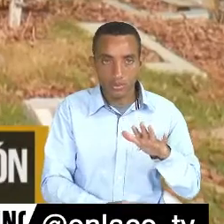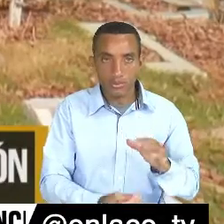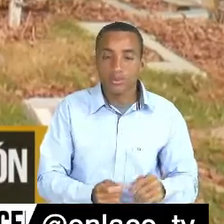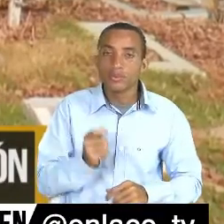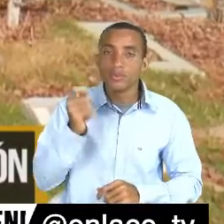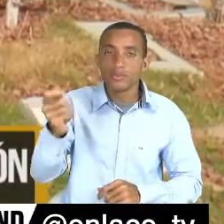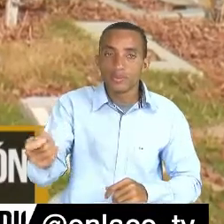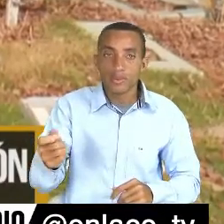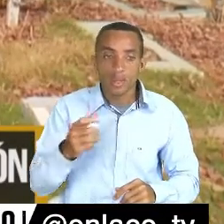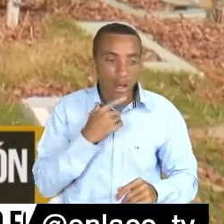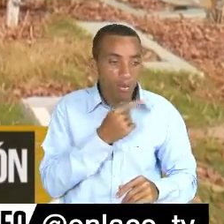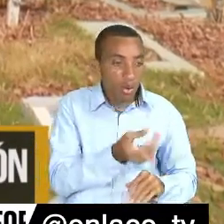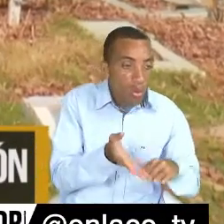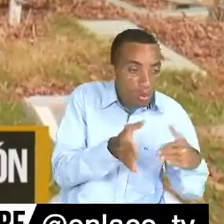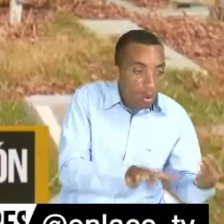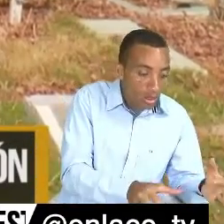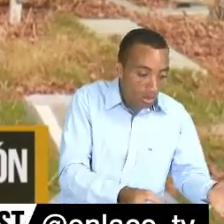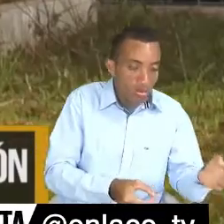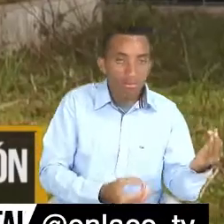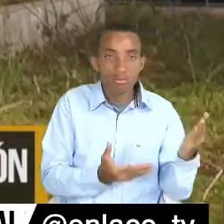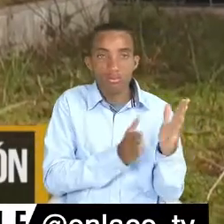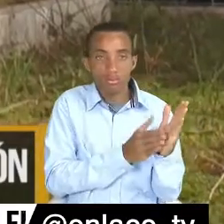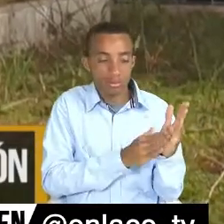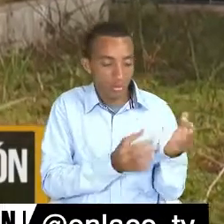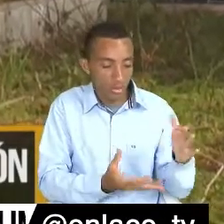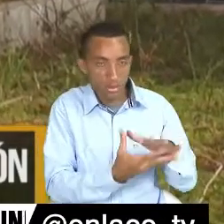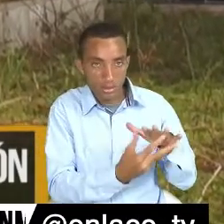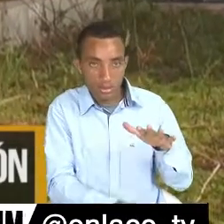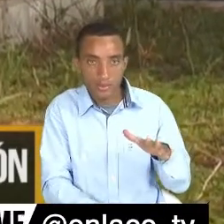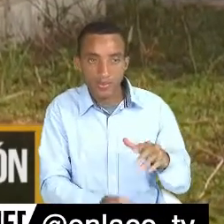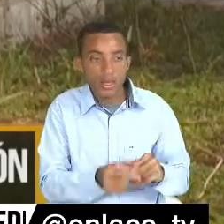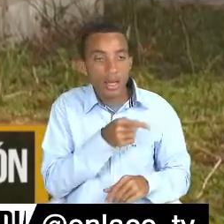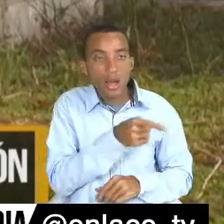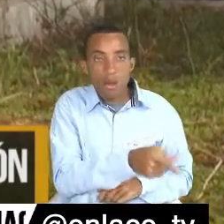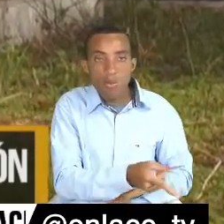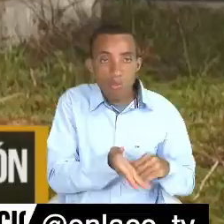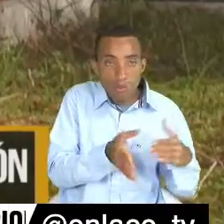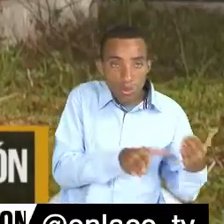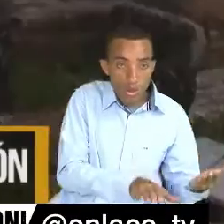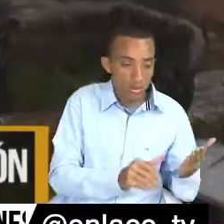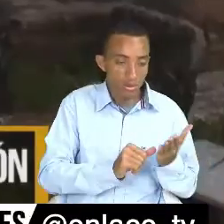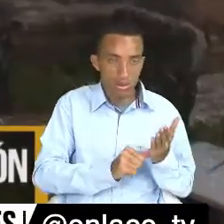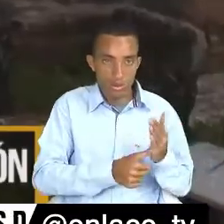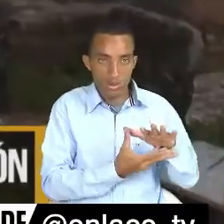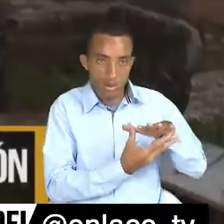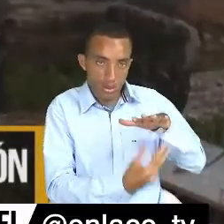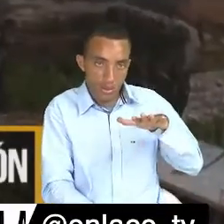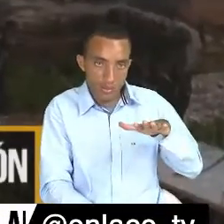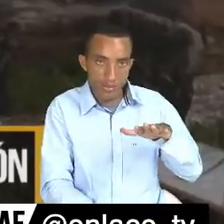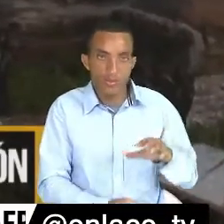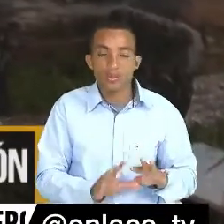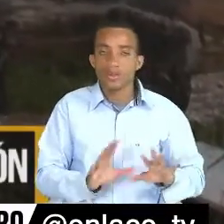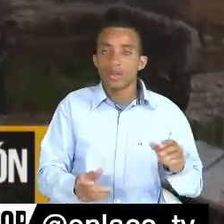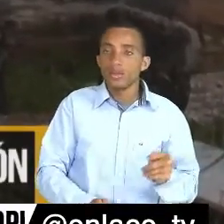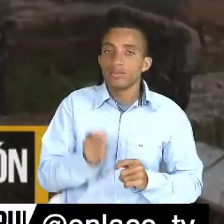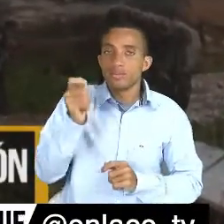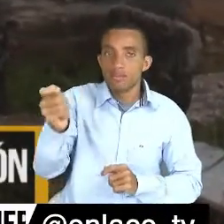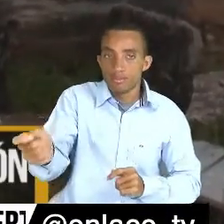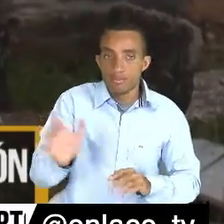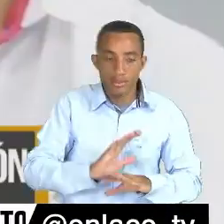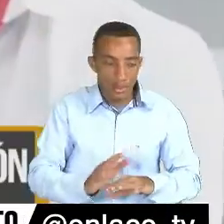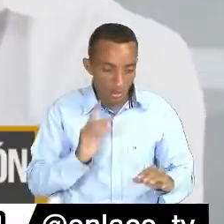de defunción o, si lo perdió, copia de la cédula de la persona fallecida. Cumplidos estos requisitos, se procederá a solicitar